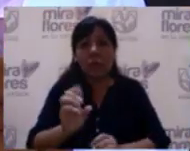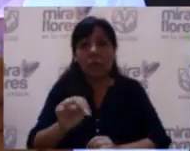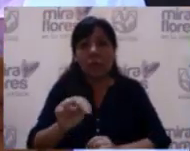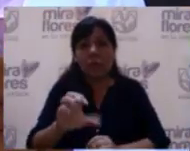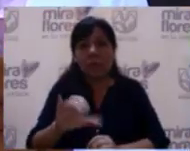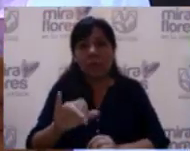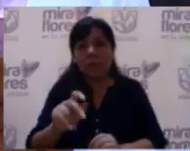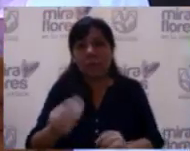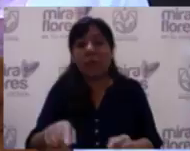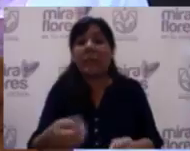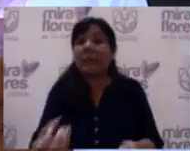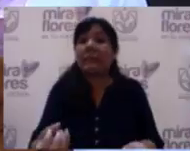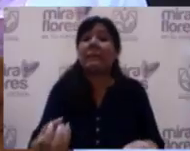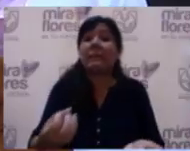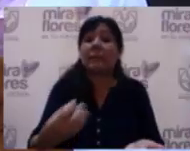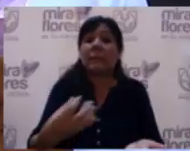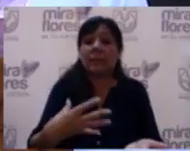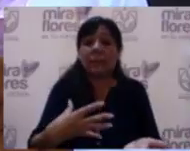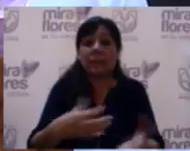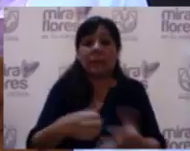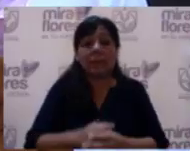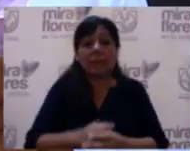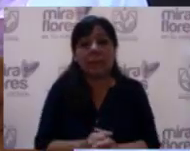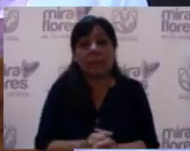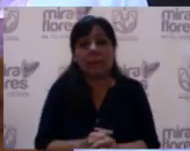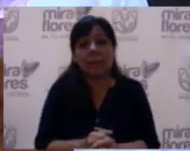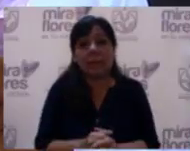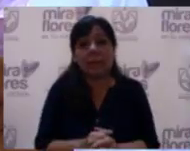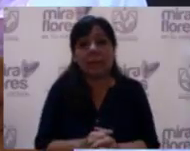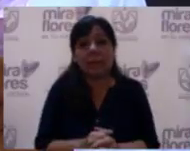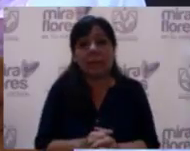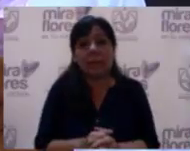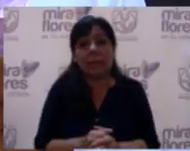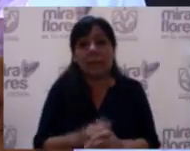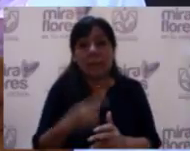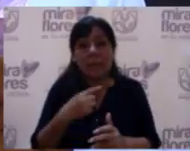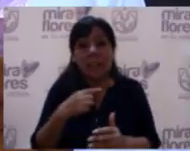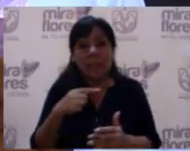Inclusive se dice, y lo ha repetido la secretaria del consejo,